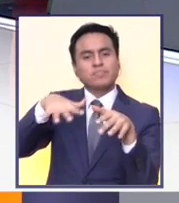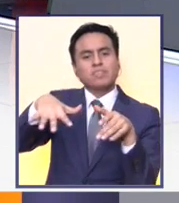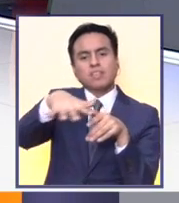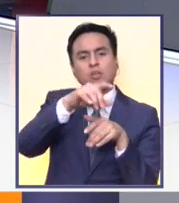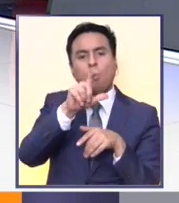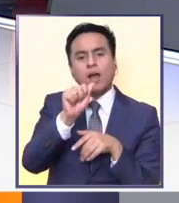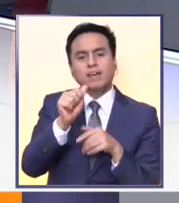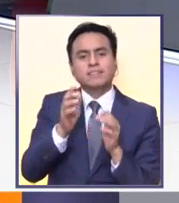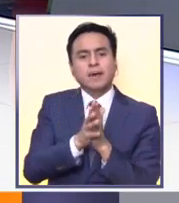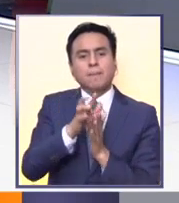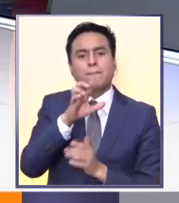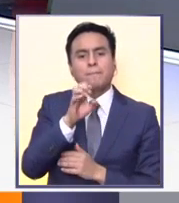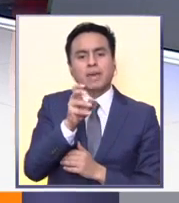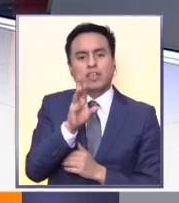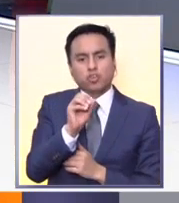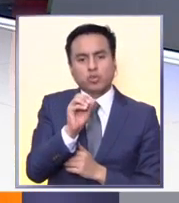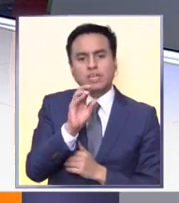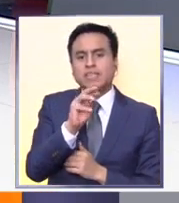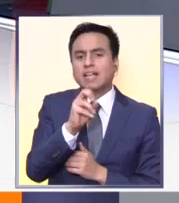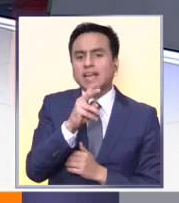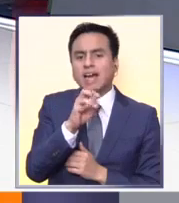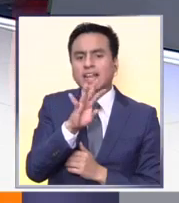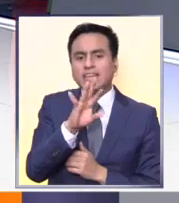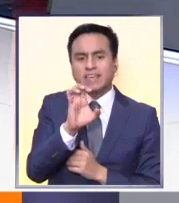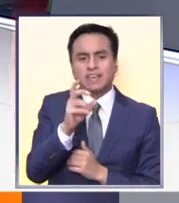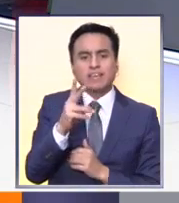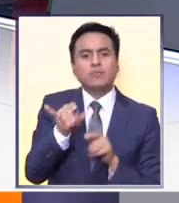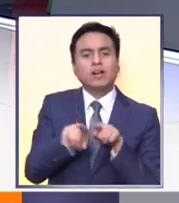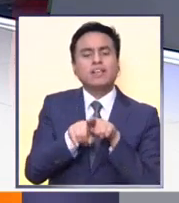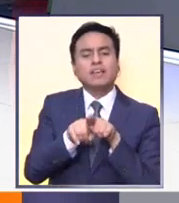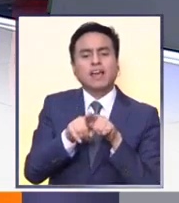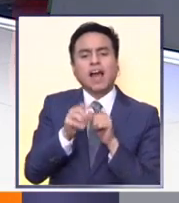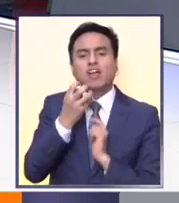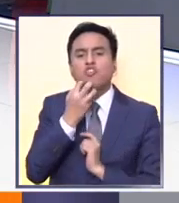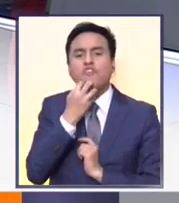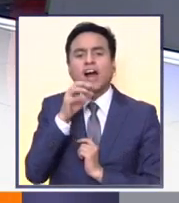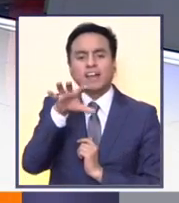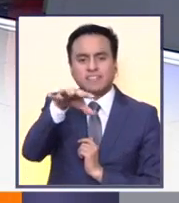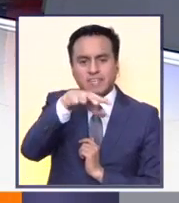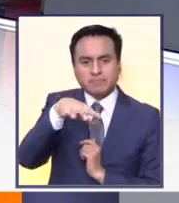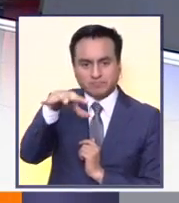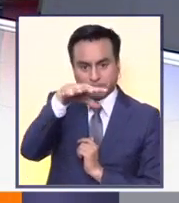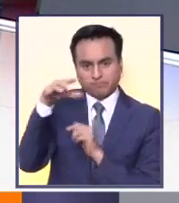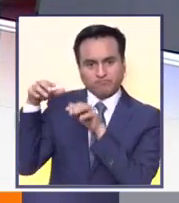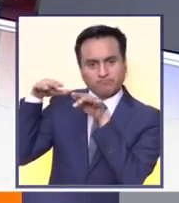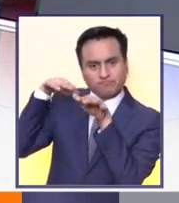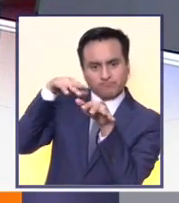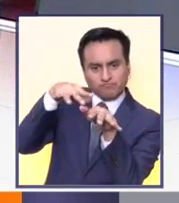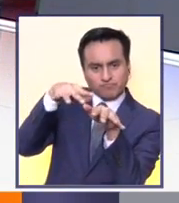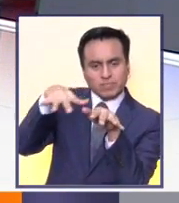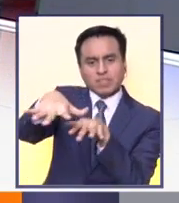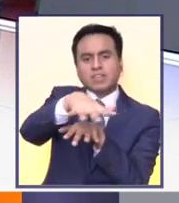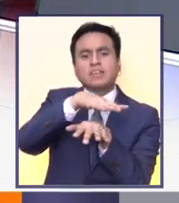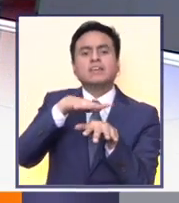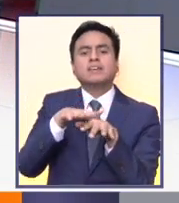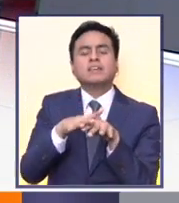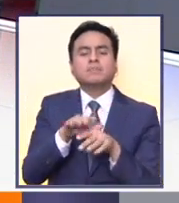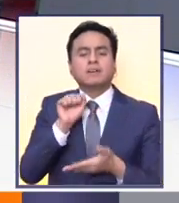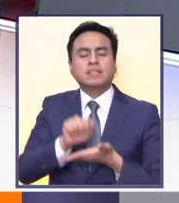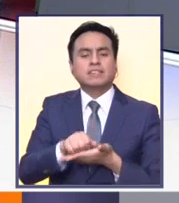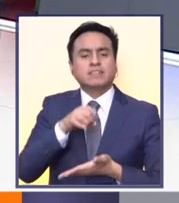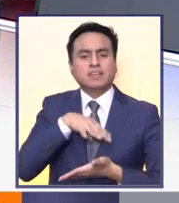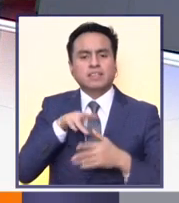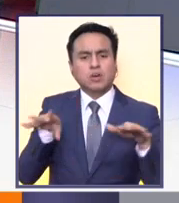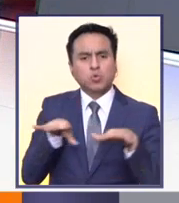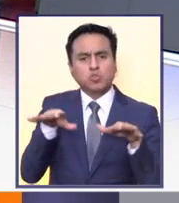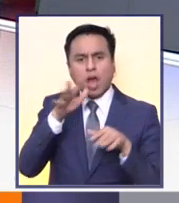San Pedro de Inalcarili, en la región de Antofagasta. De acuerdo con la demanda chilena sobre el uso de